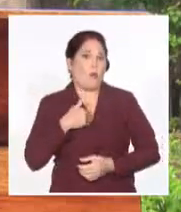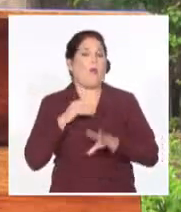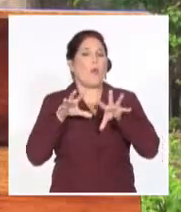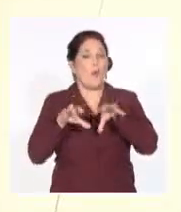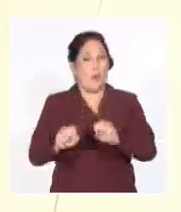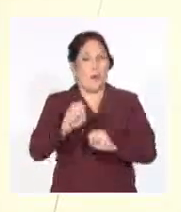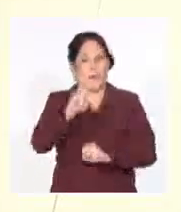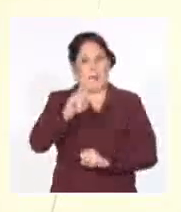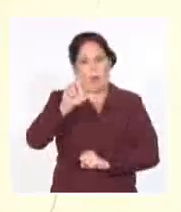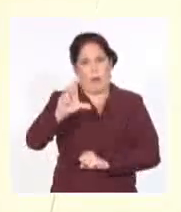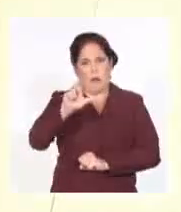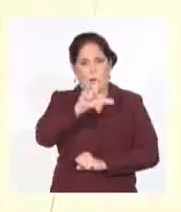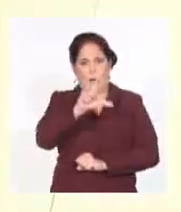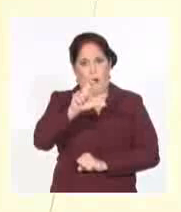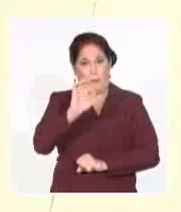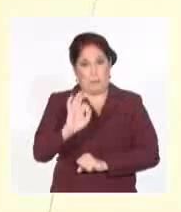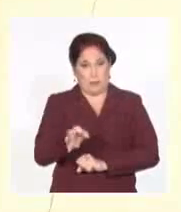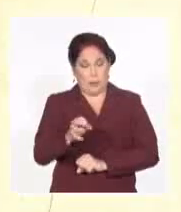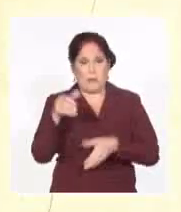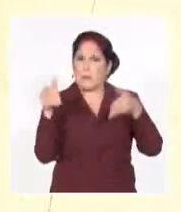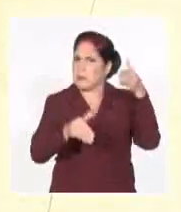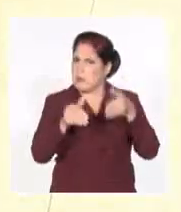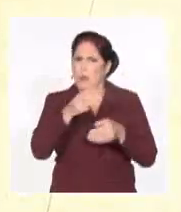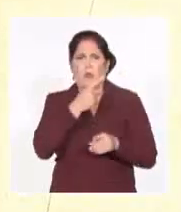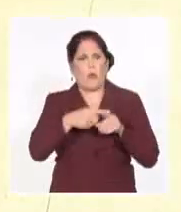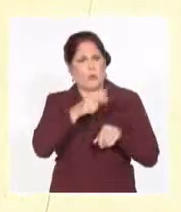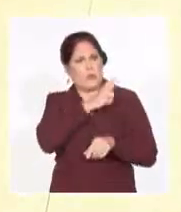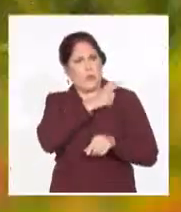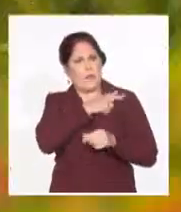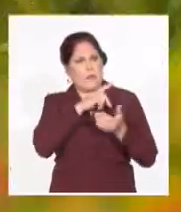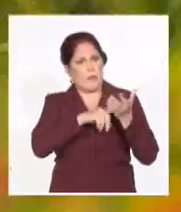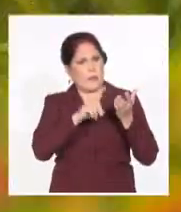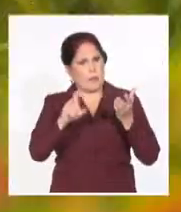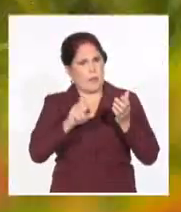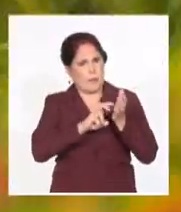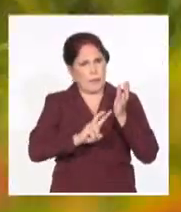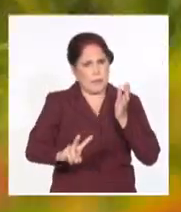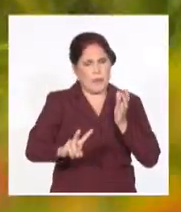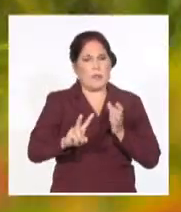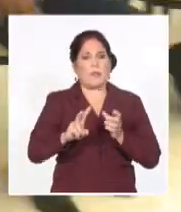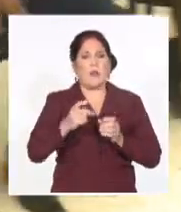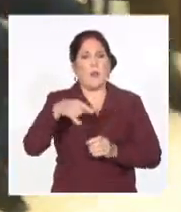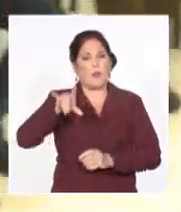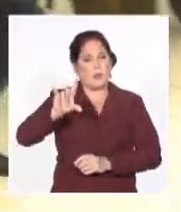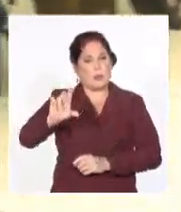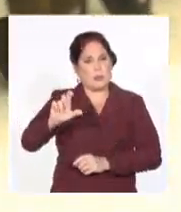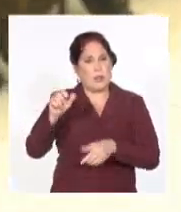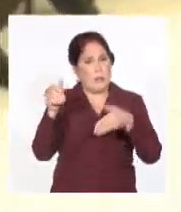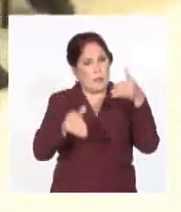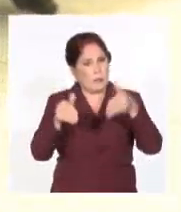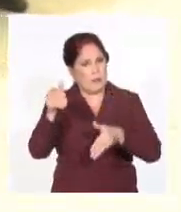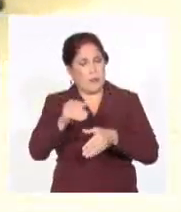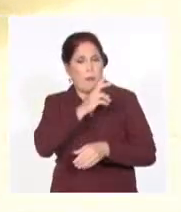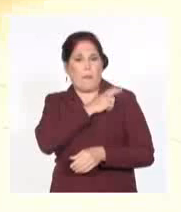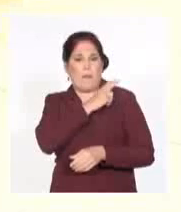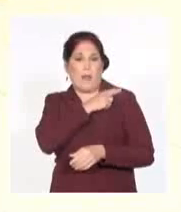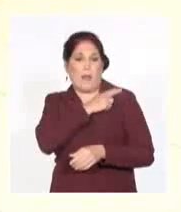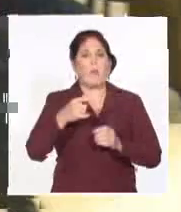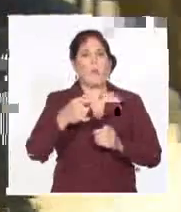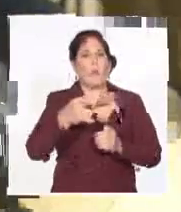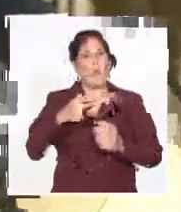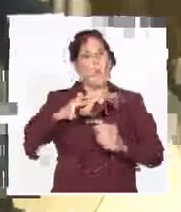las Villas. Asistieron además dirigentes del Partido Comunista en la provincia, la Unión de Jóvenes Comunistas, principales jefes de las Fuerzas